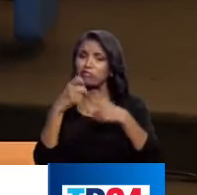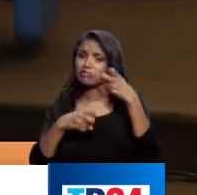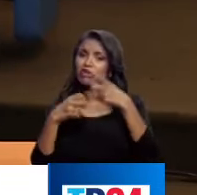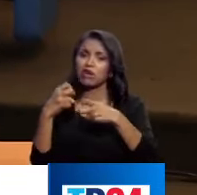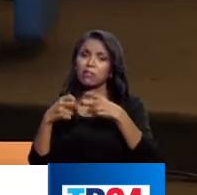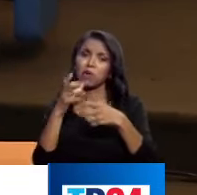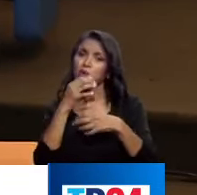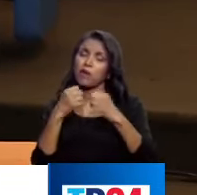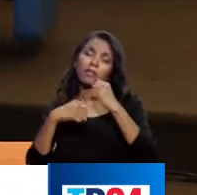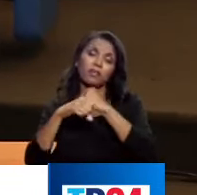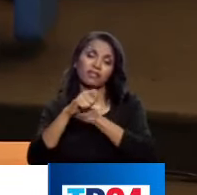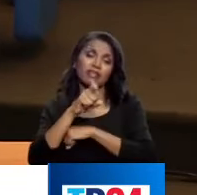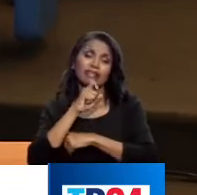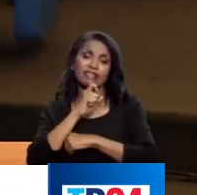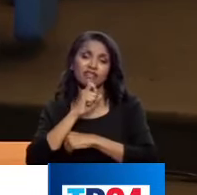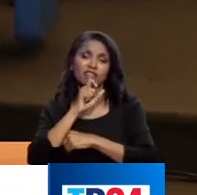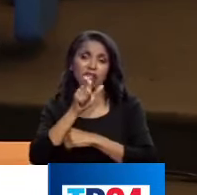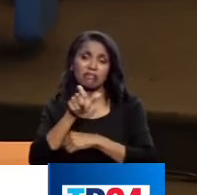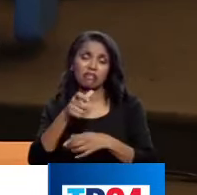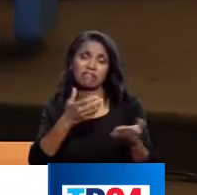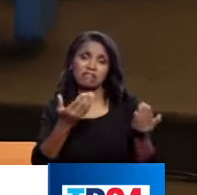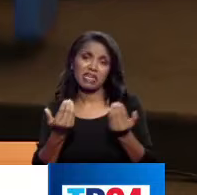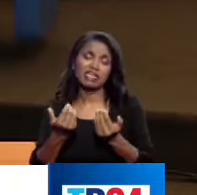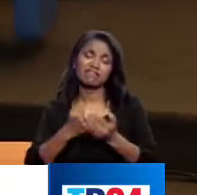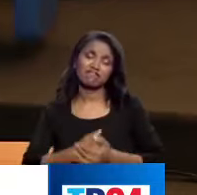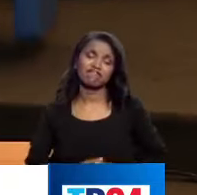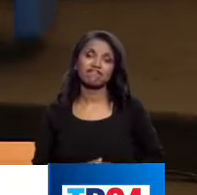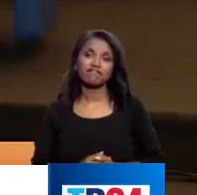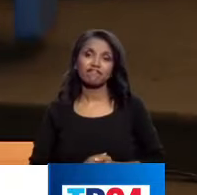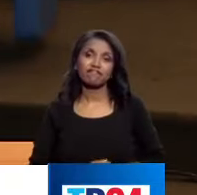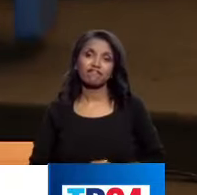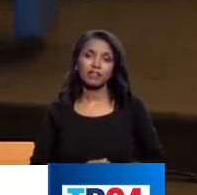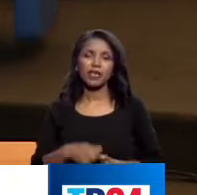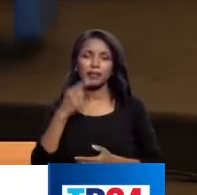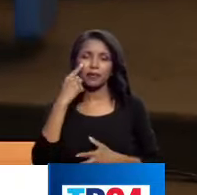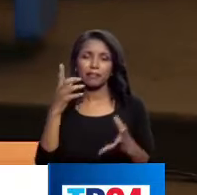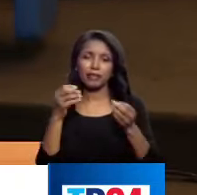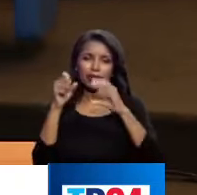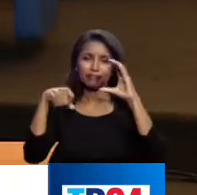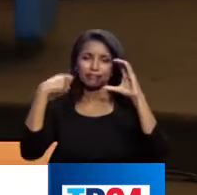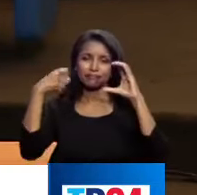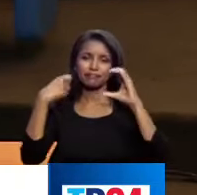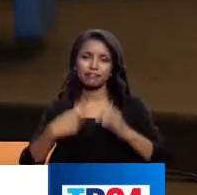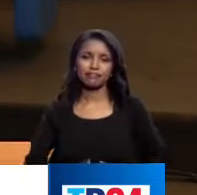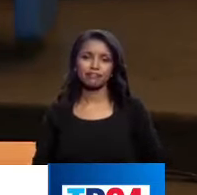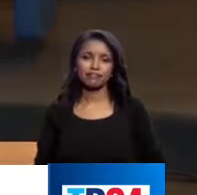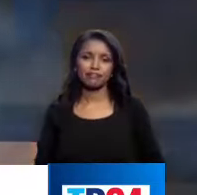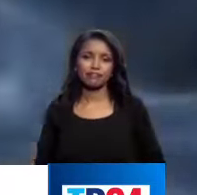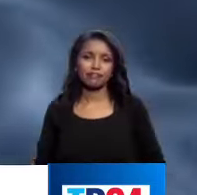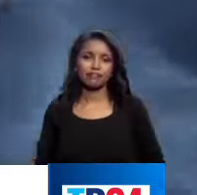una importante limitación para atraer y satisfacer a los turistas. Veamos más en el siguiente video.